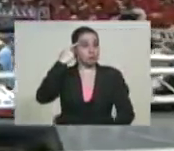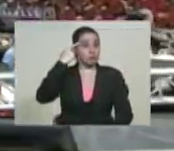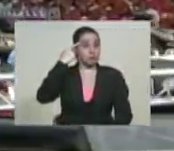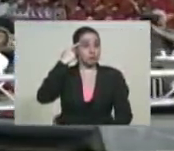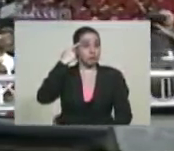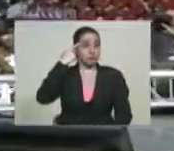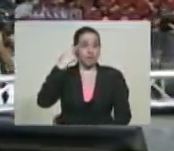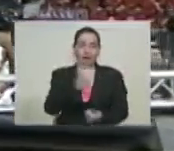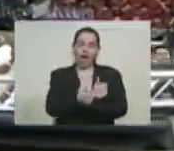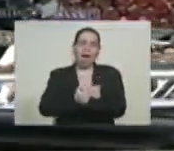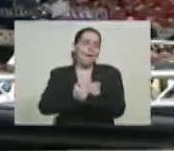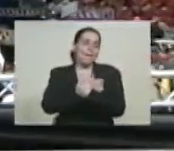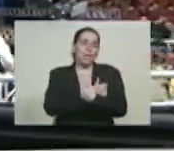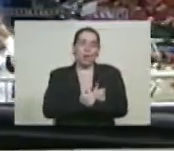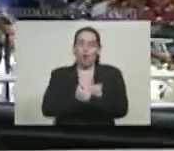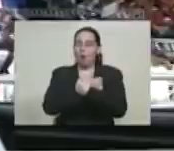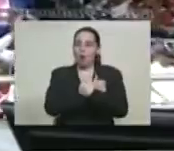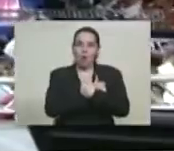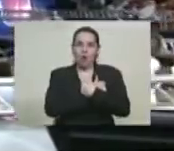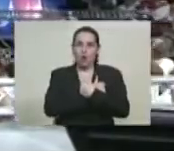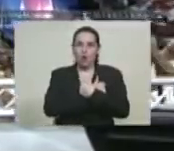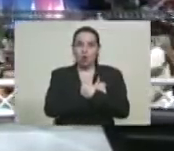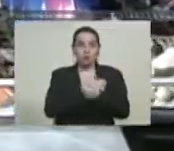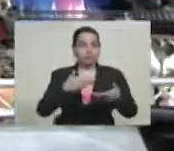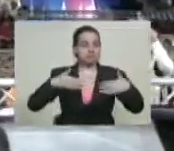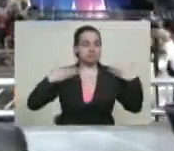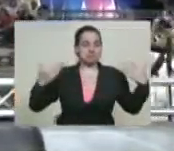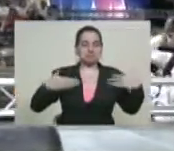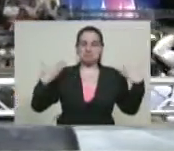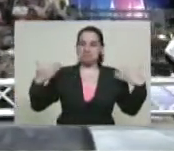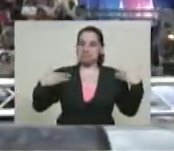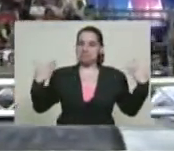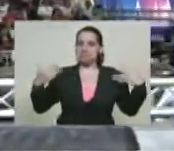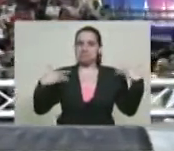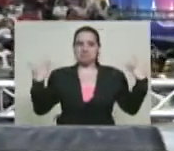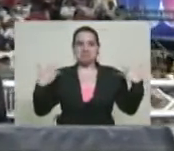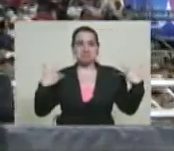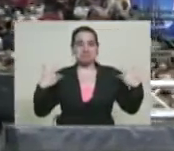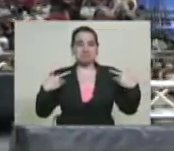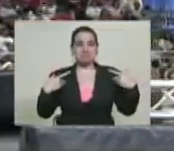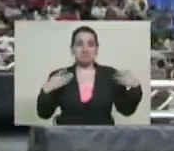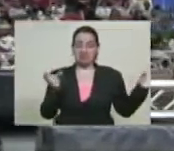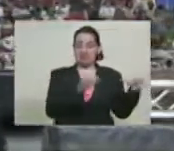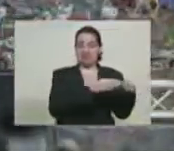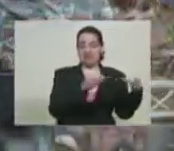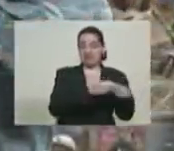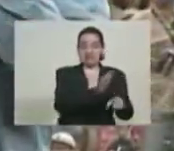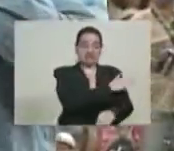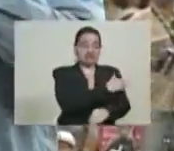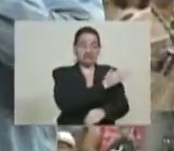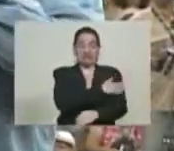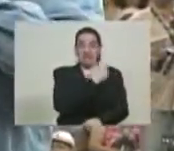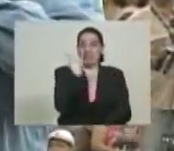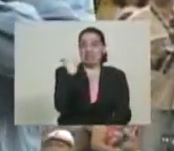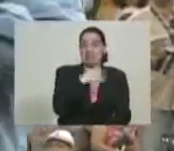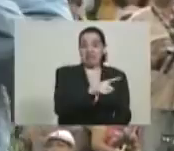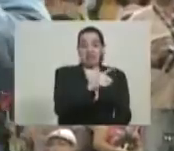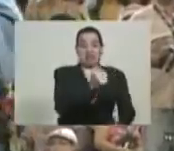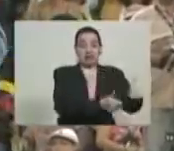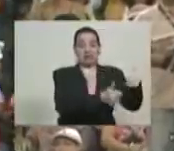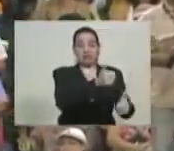mucho amor, con mucho ánimo. La derecha tiene un candidato.